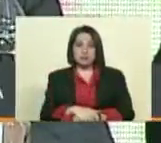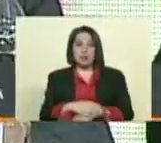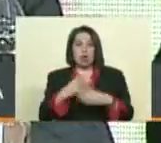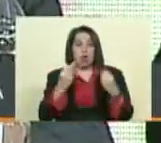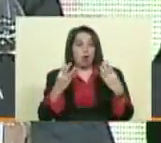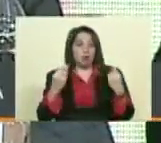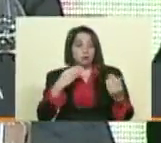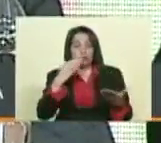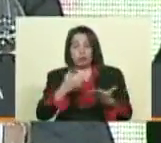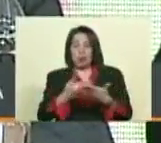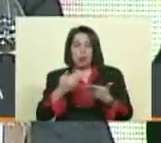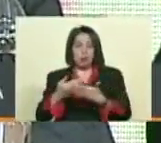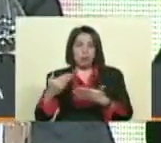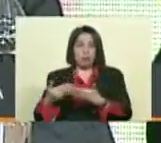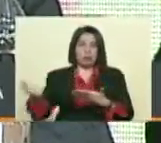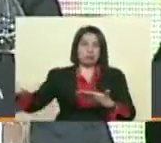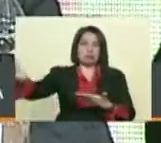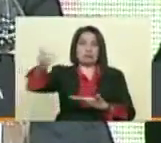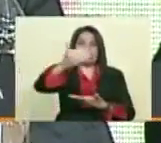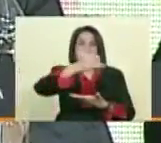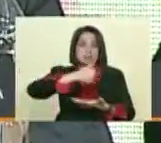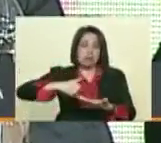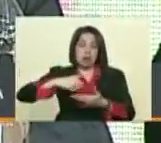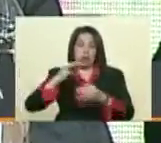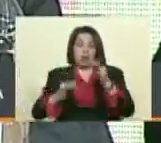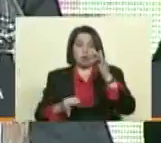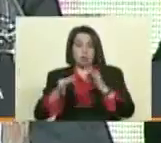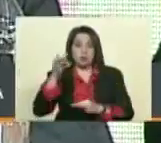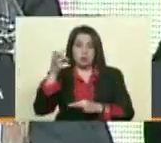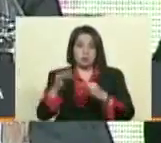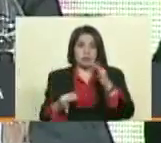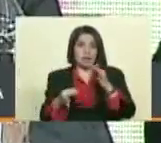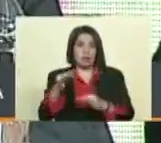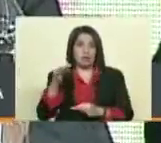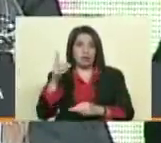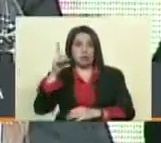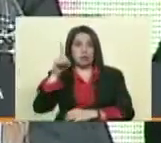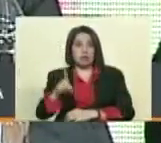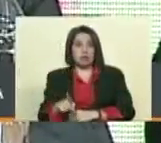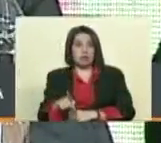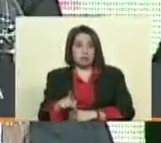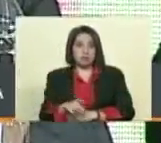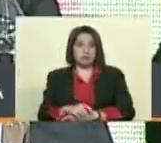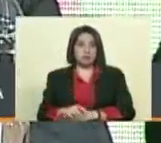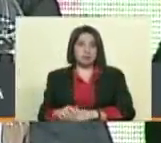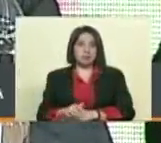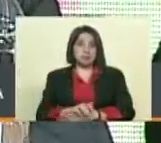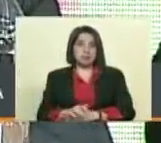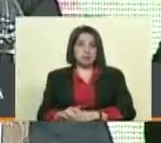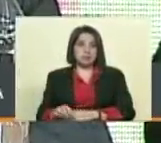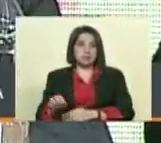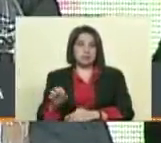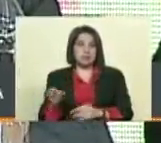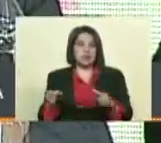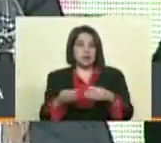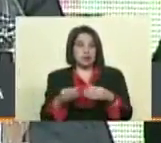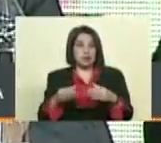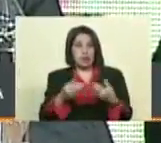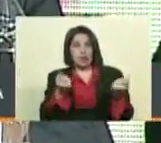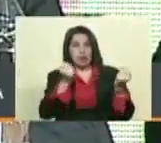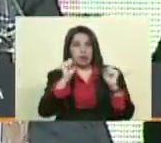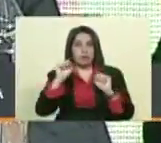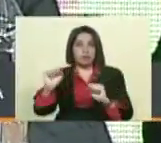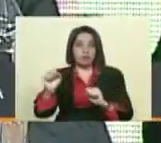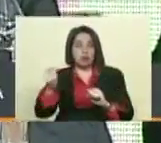muchas propuestas de todo el sector judicial y, por supuesto, del aparato judicial venezolano, en reuniones con el defensor del pueblo, con